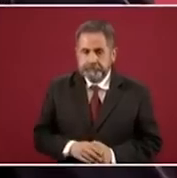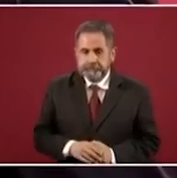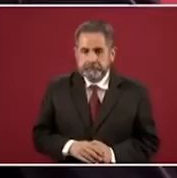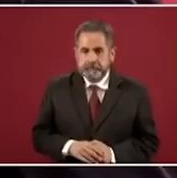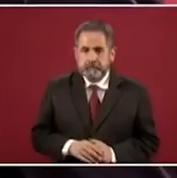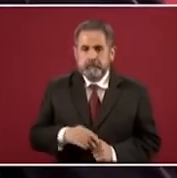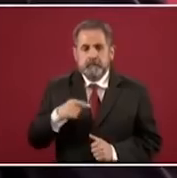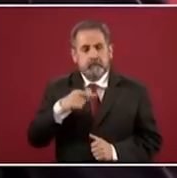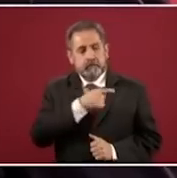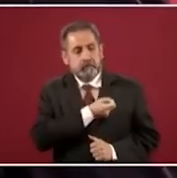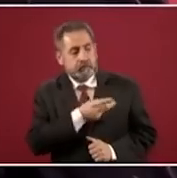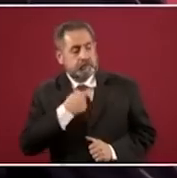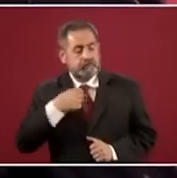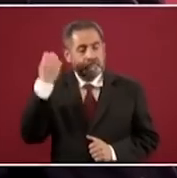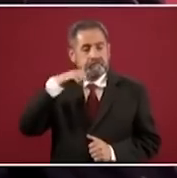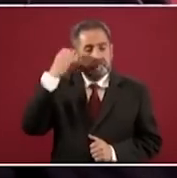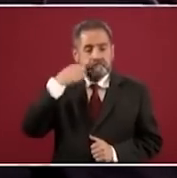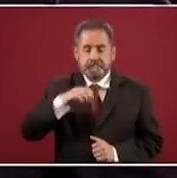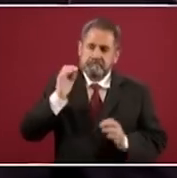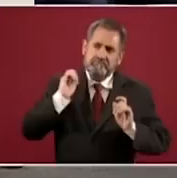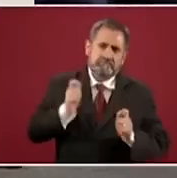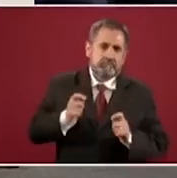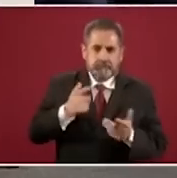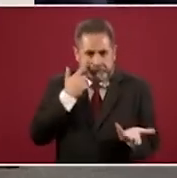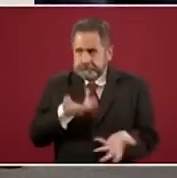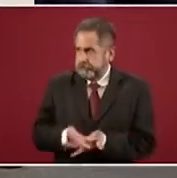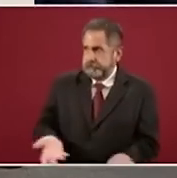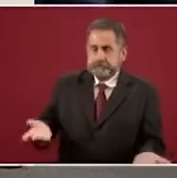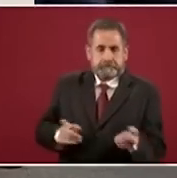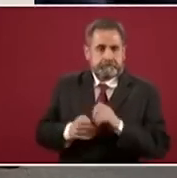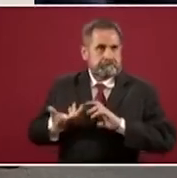que hayan tenido mucha experiencia, porque miren cómo nos dejaron el país,